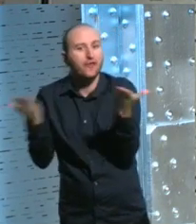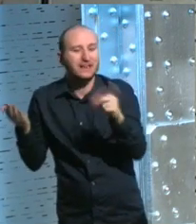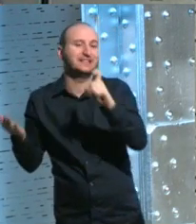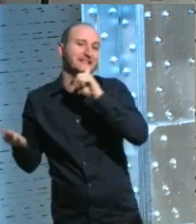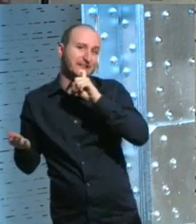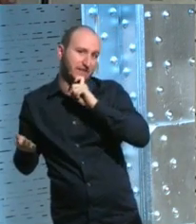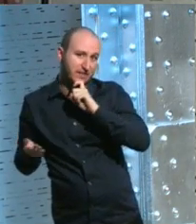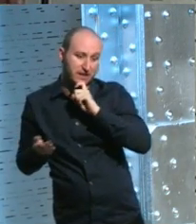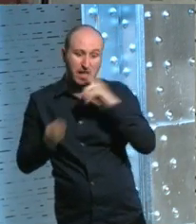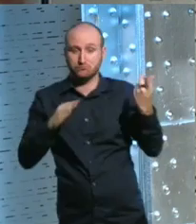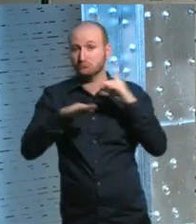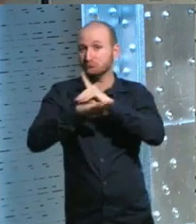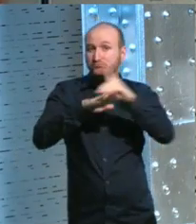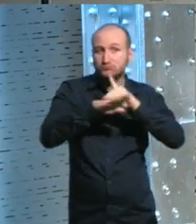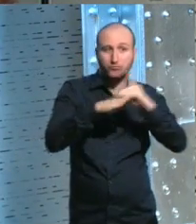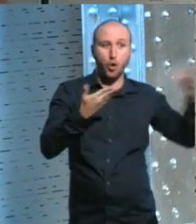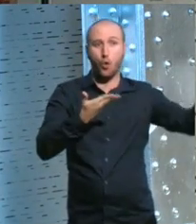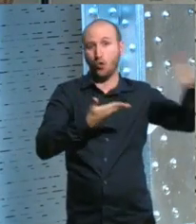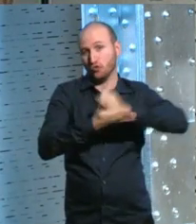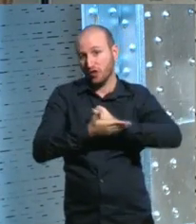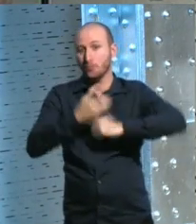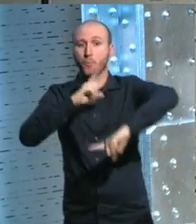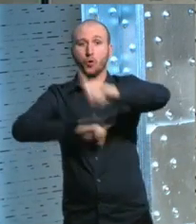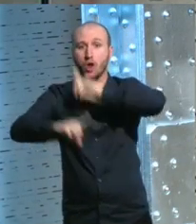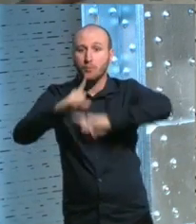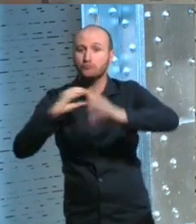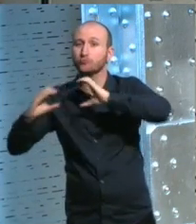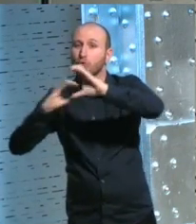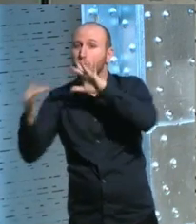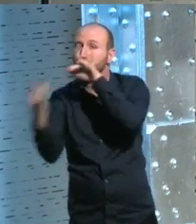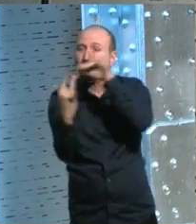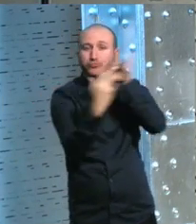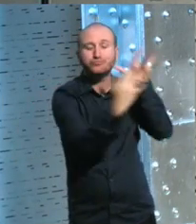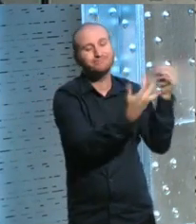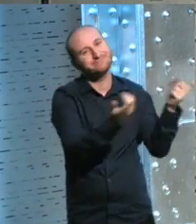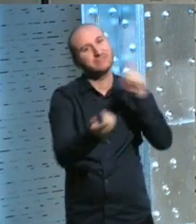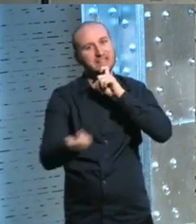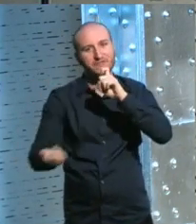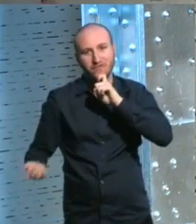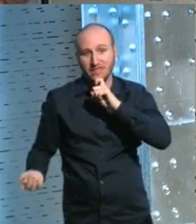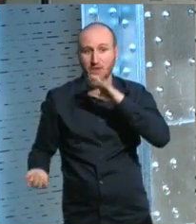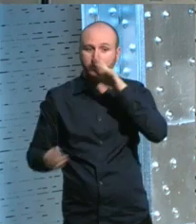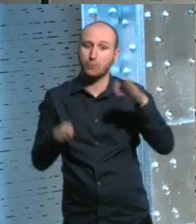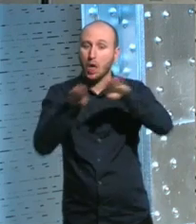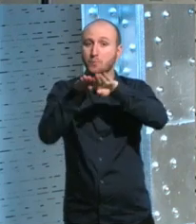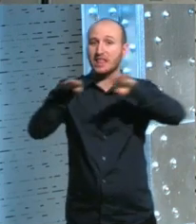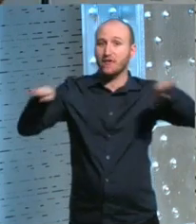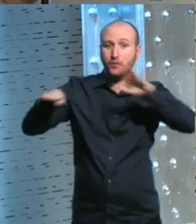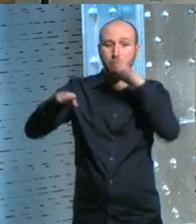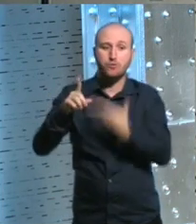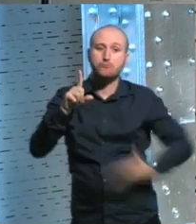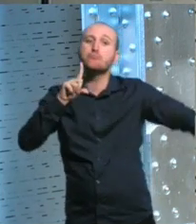las bases de datos tienen problemas en comunicar entre sí. Entonces crea una plataforma de ubicación